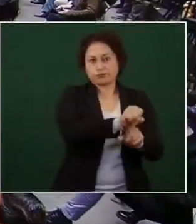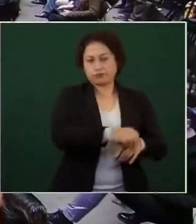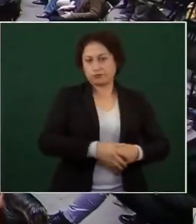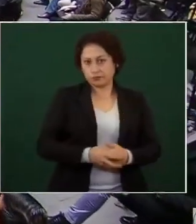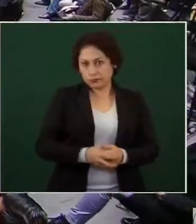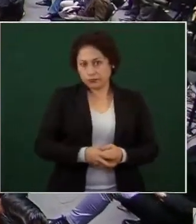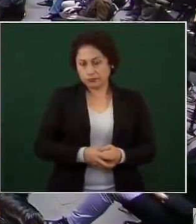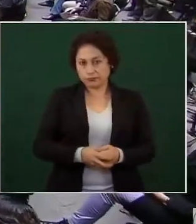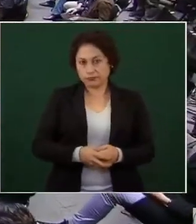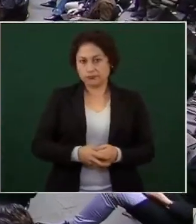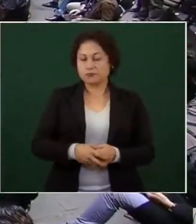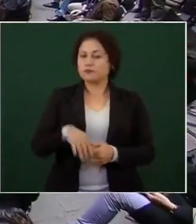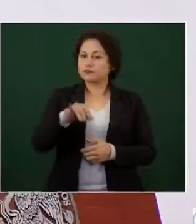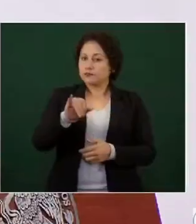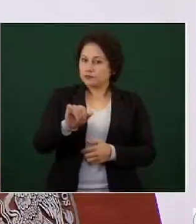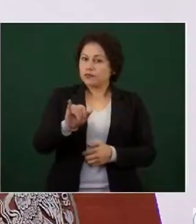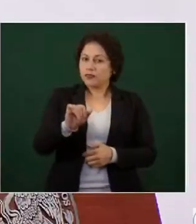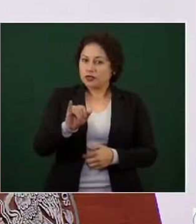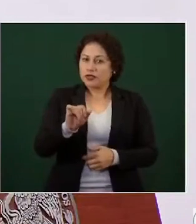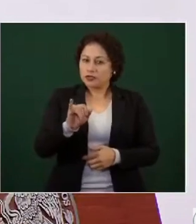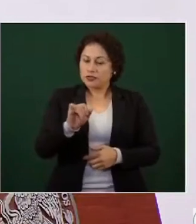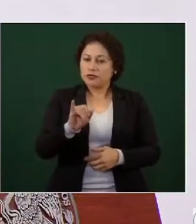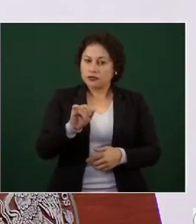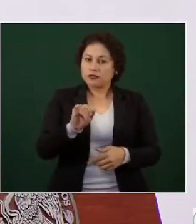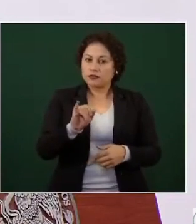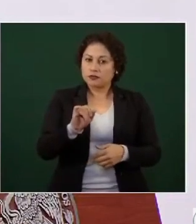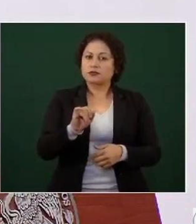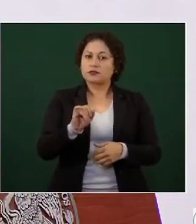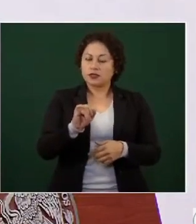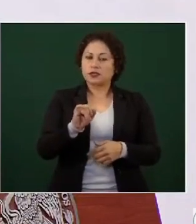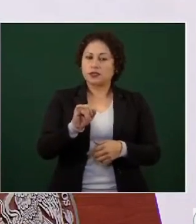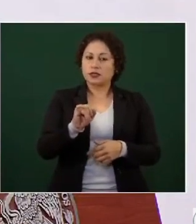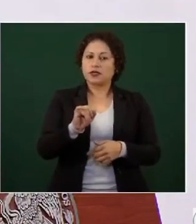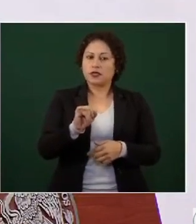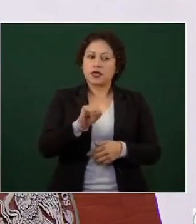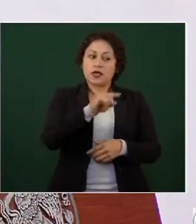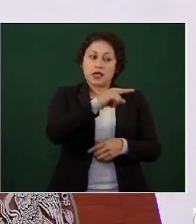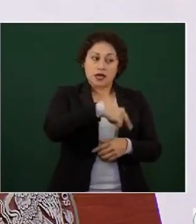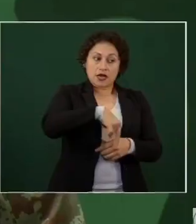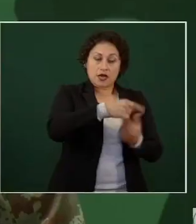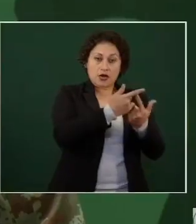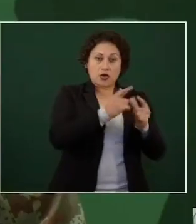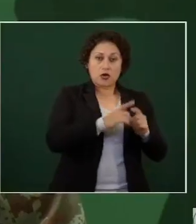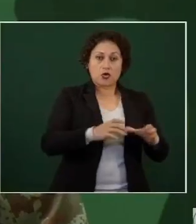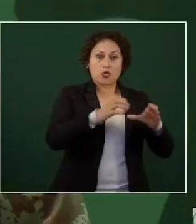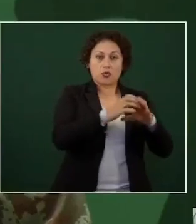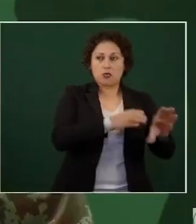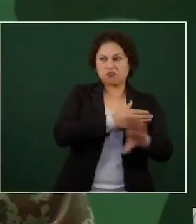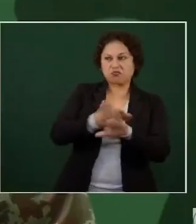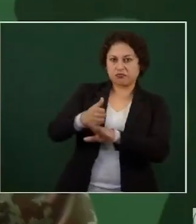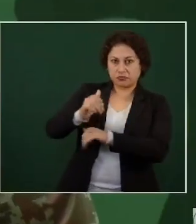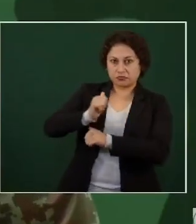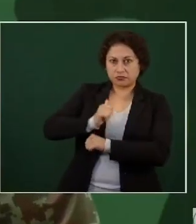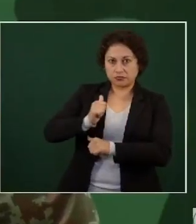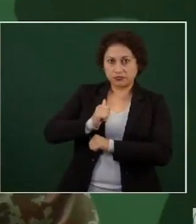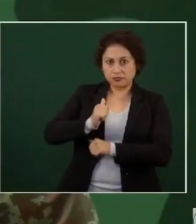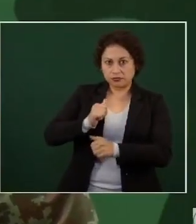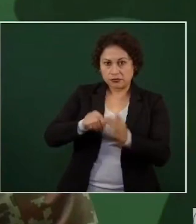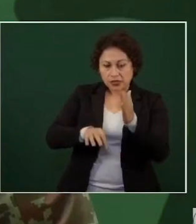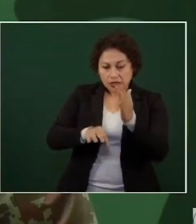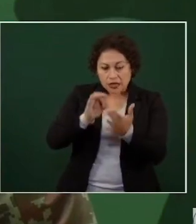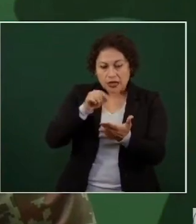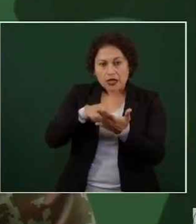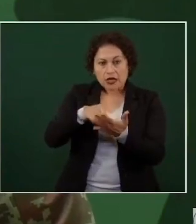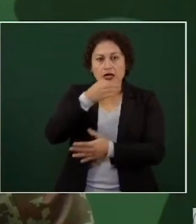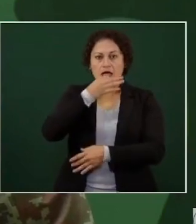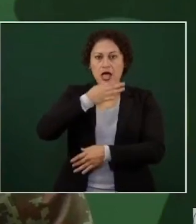Sí hubo alguna agresión por parte de ellos. Tenemos el dato que hay un herido, pero